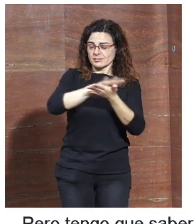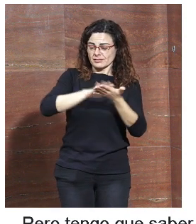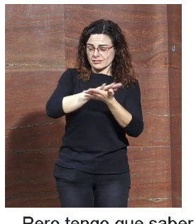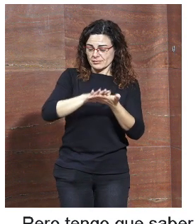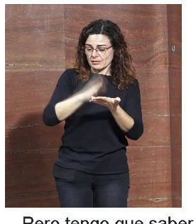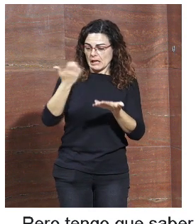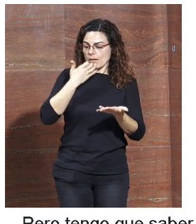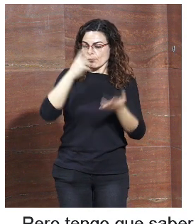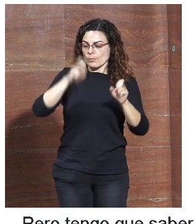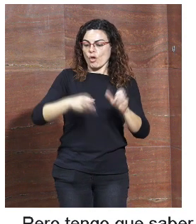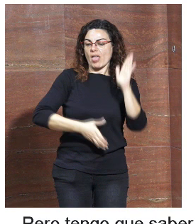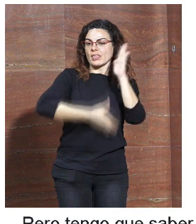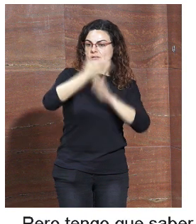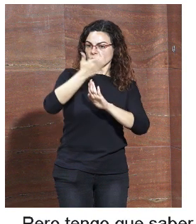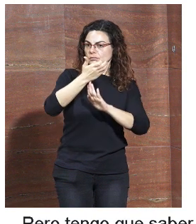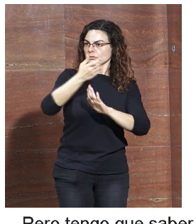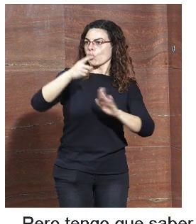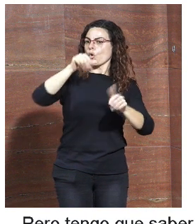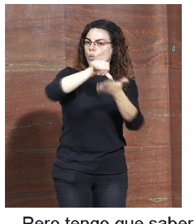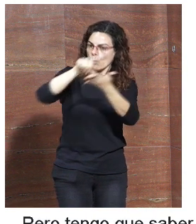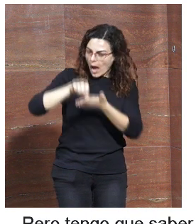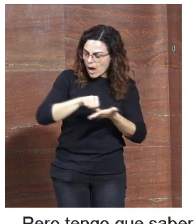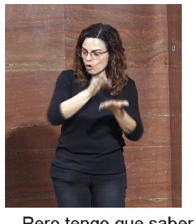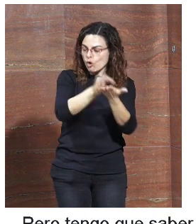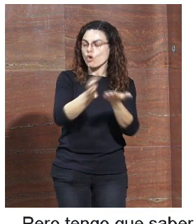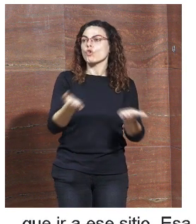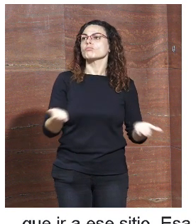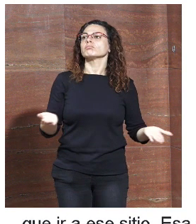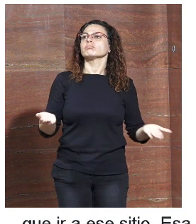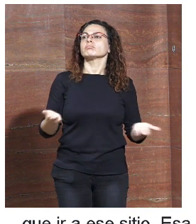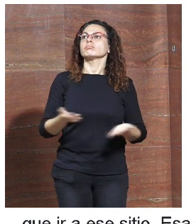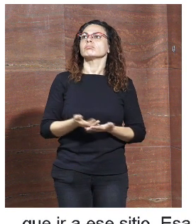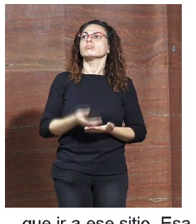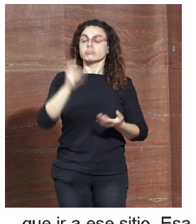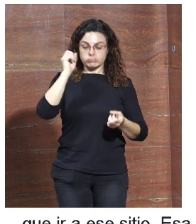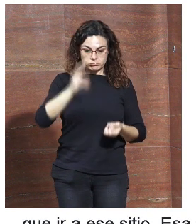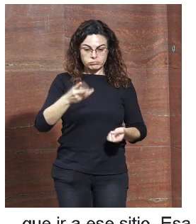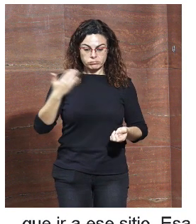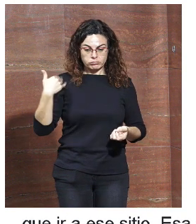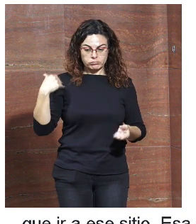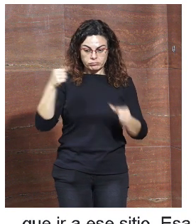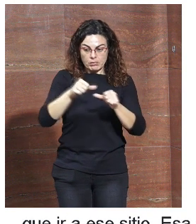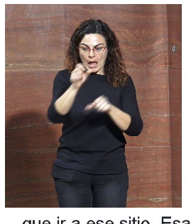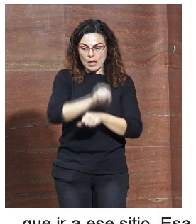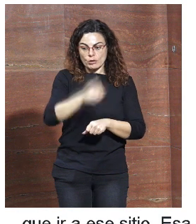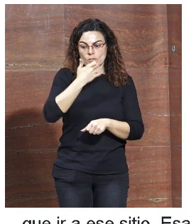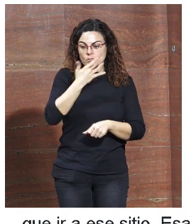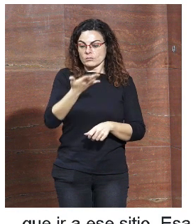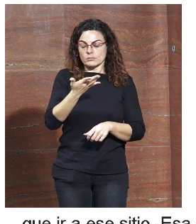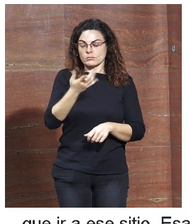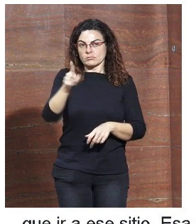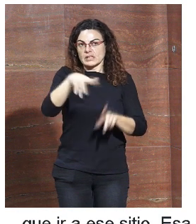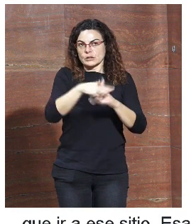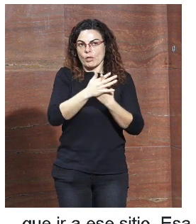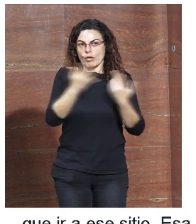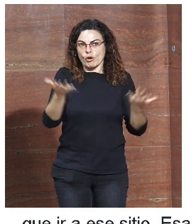un ascensor urbano en Bermeo. Vale, tiene unos años, porque si fuera esto